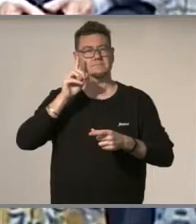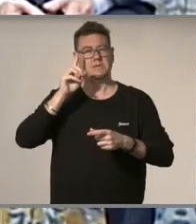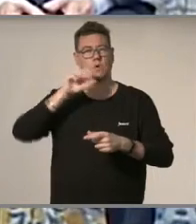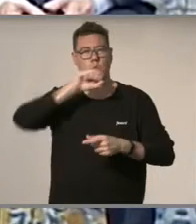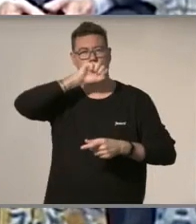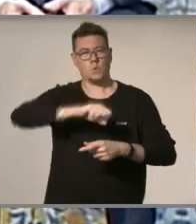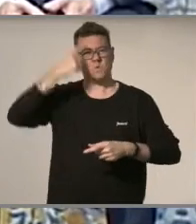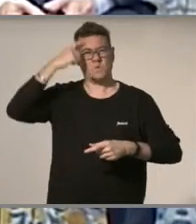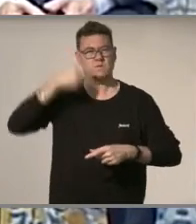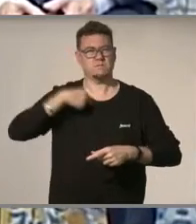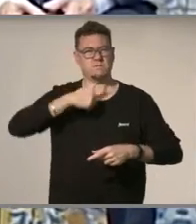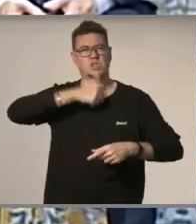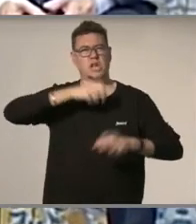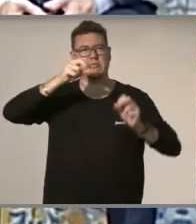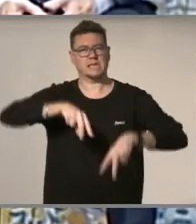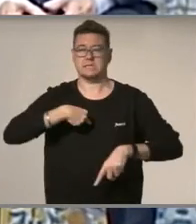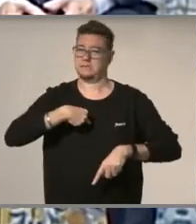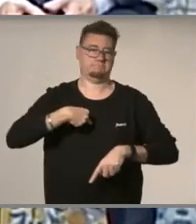fanatismo de la intolerancia.